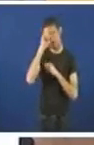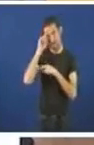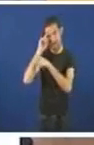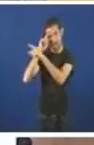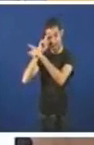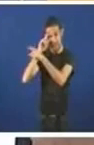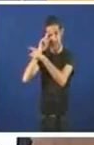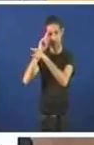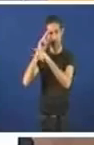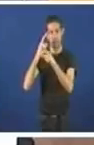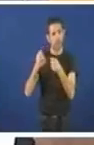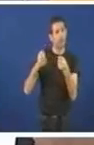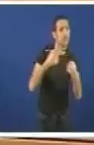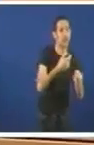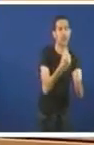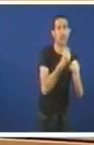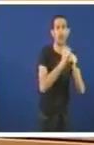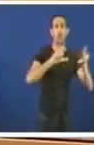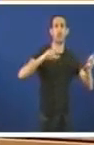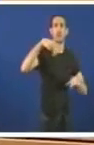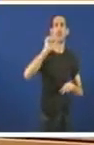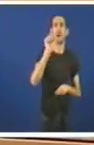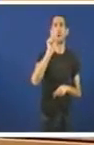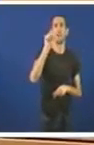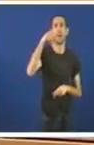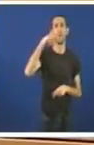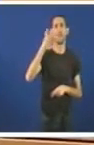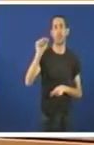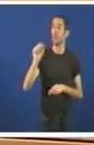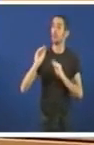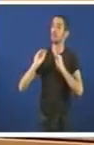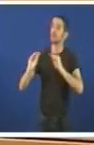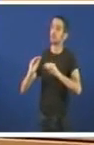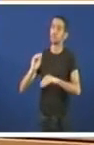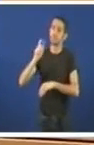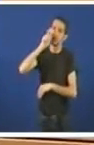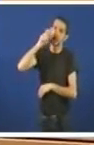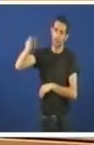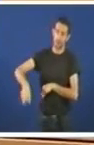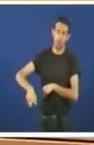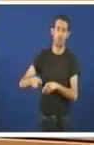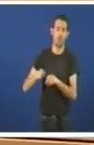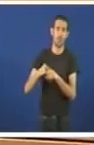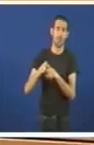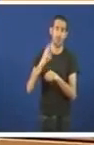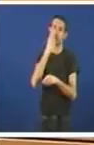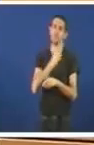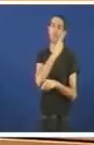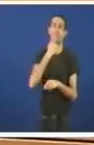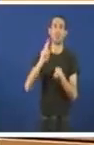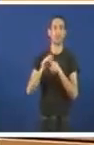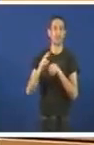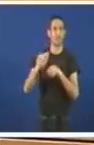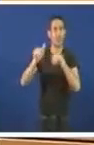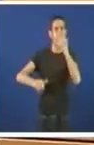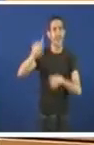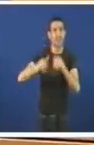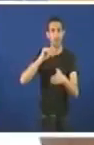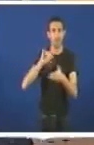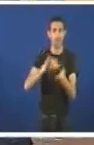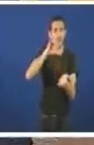de traballo a Navantia? As súas promesas electorais, señor Feijóo. Centro de reparacións do naval, sí ou